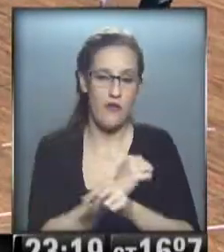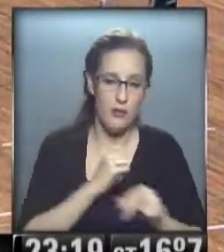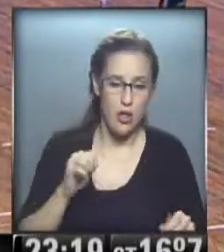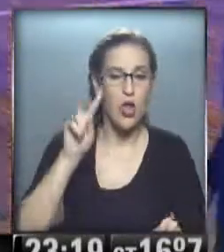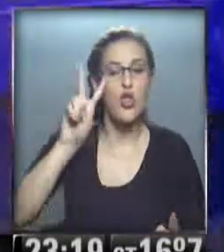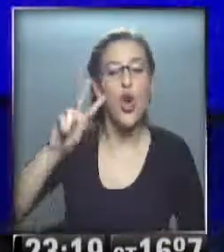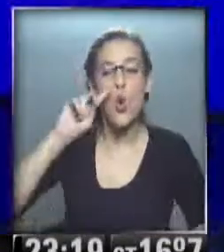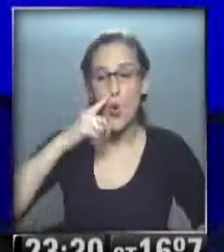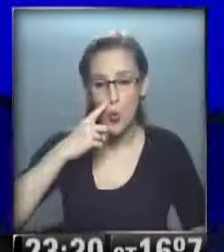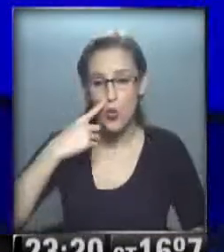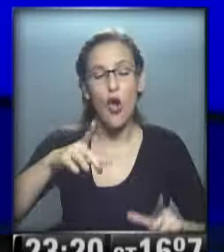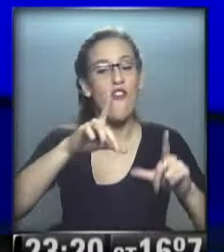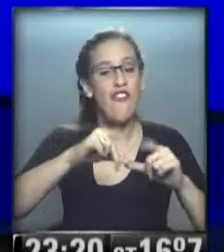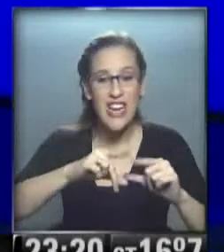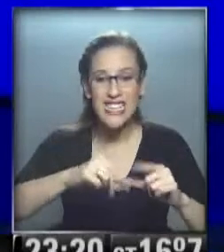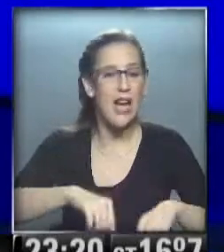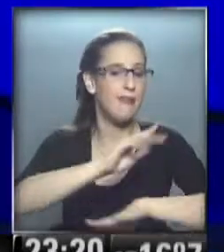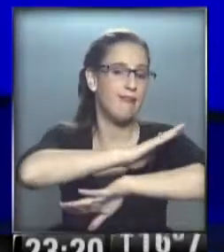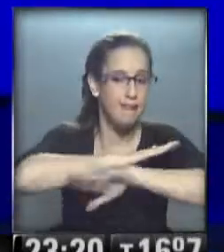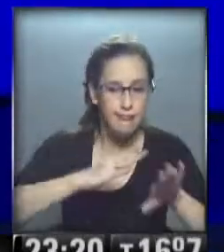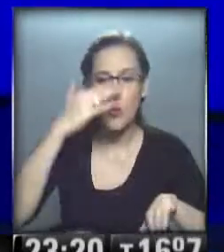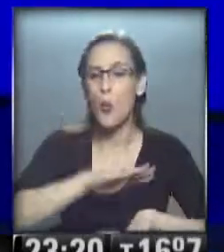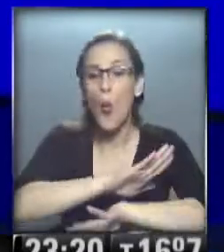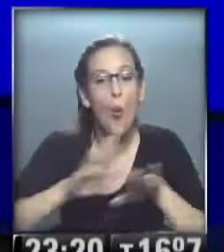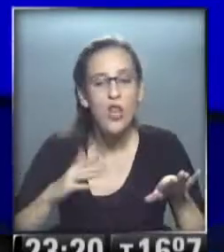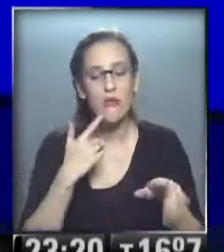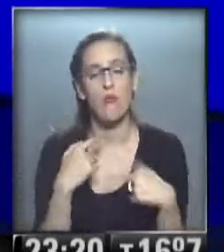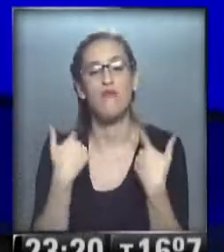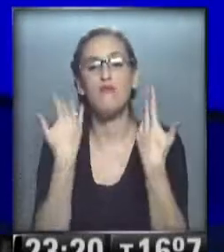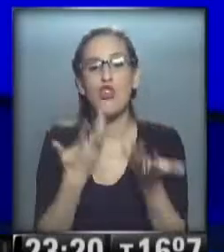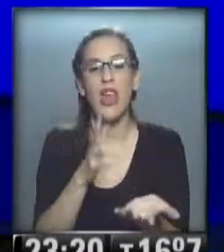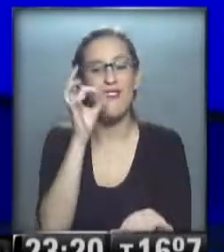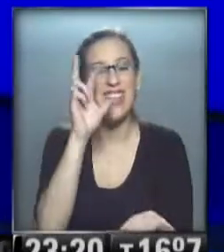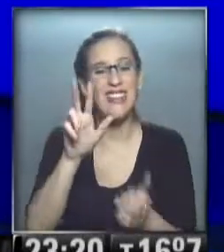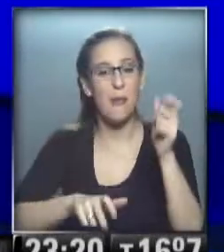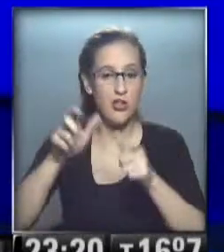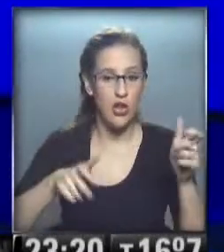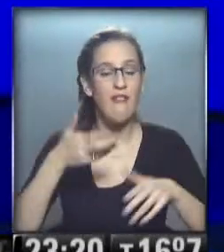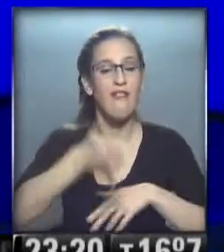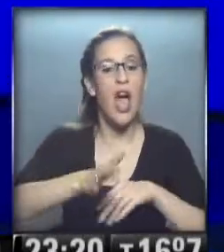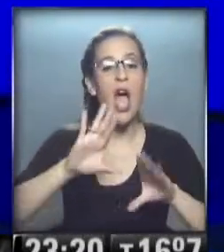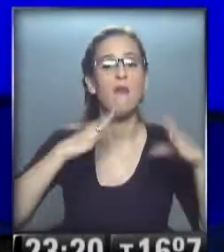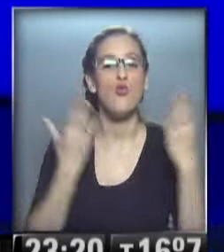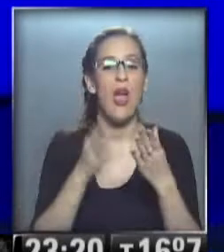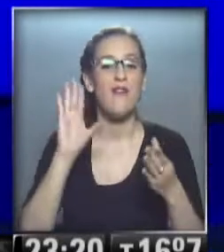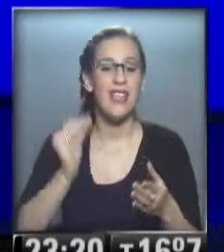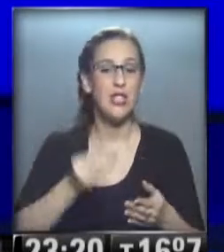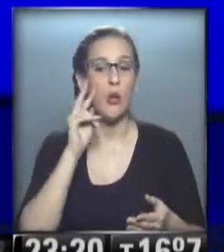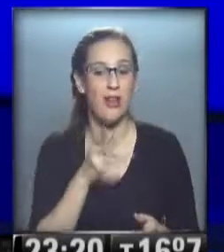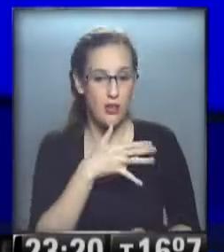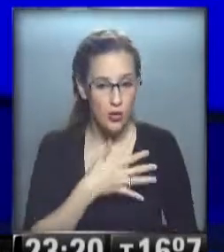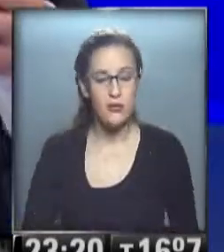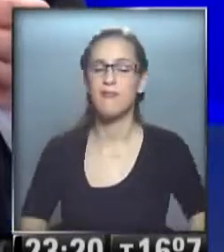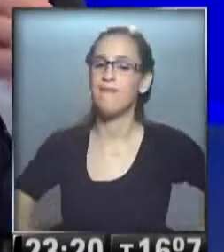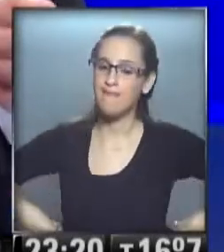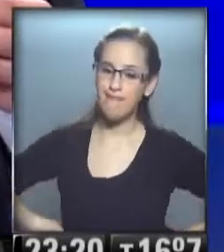la fecha máxima que tiene para presentar ya todos los 23 que van a estar presentes en el próximo Mundial de Brasil 2014. Seguimos insistiendo